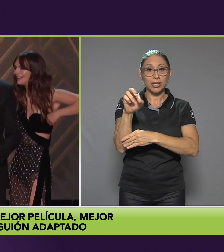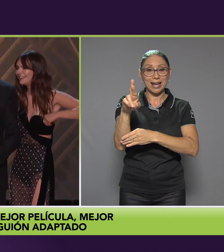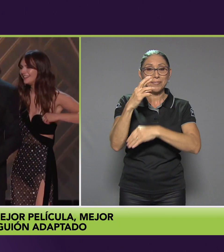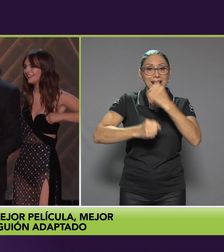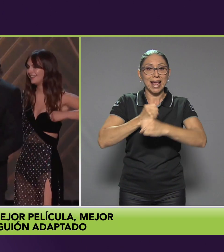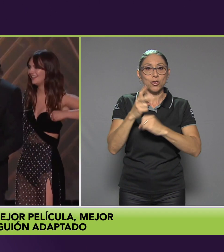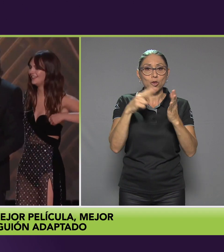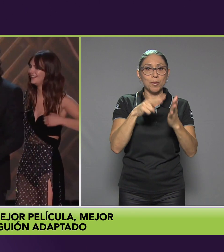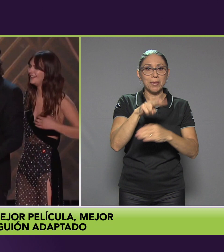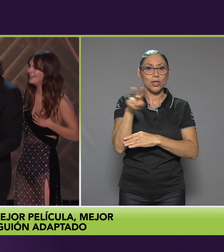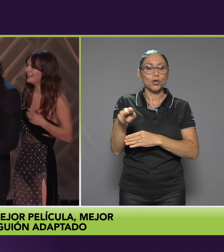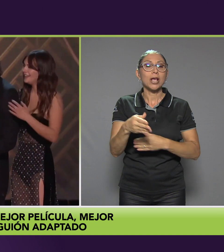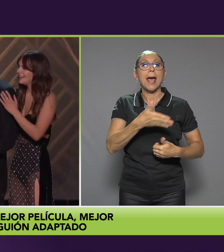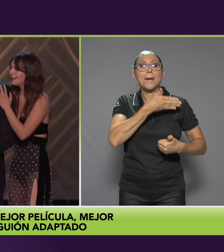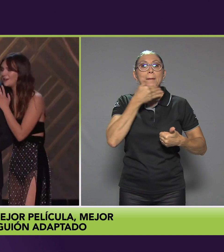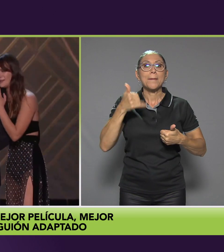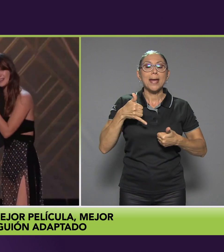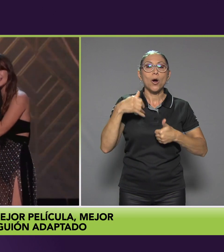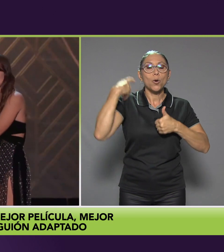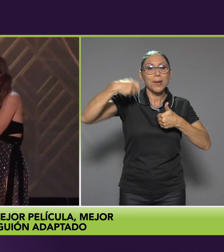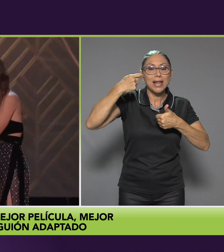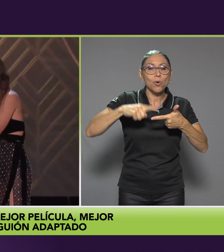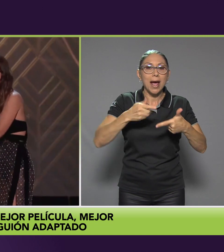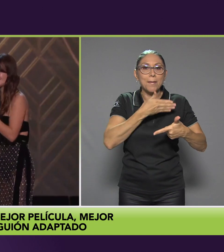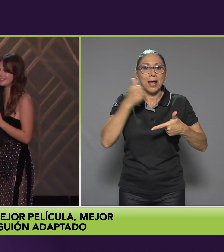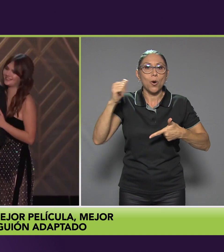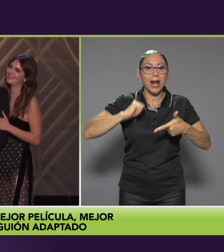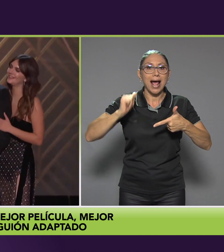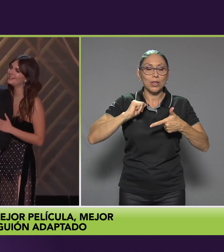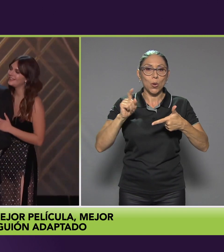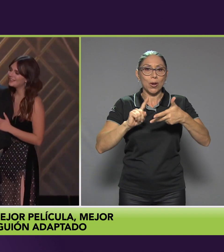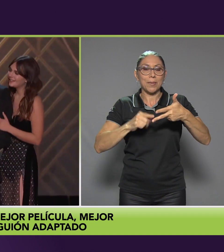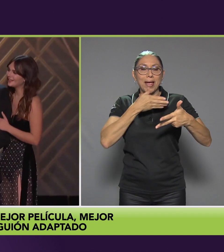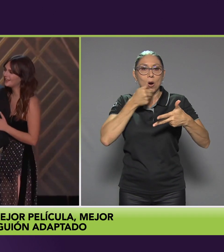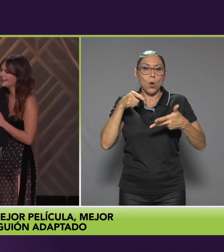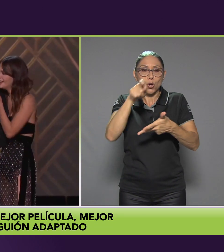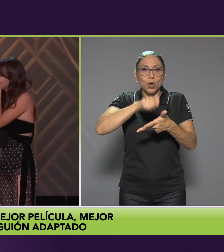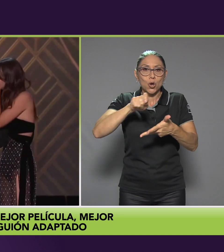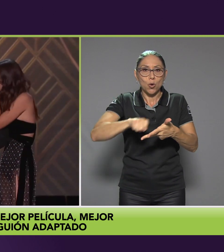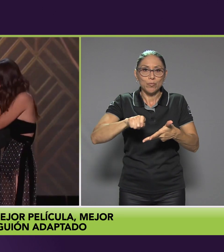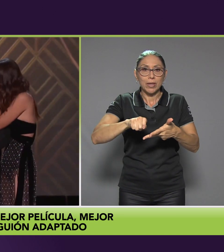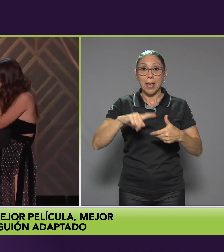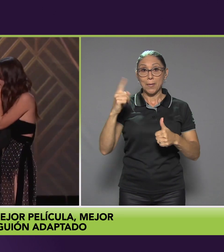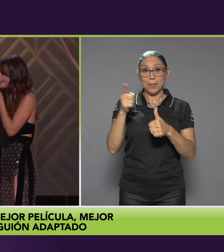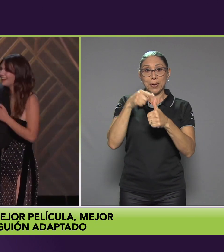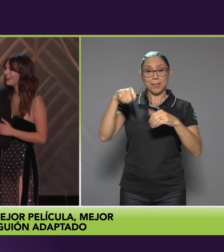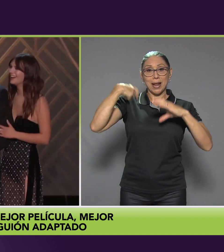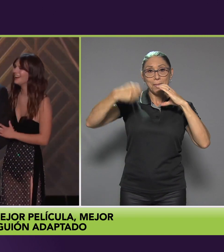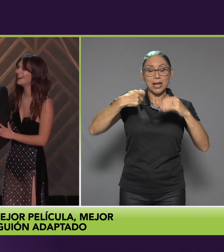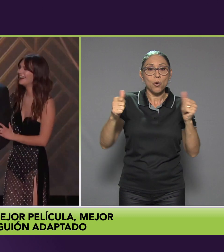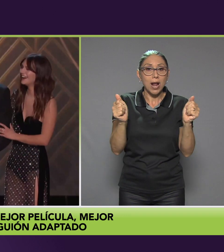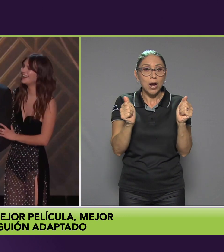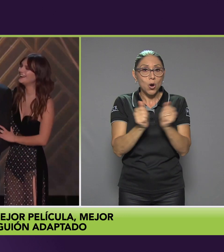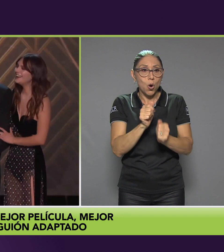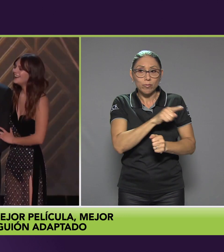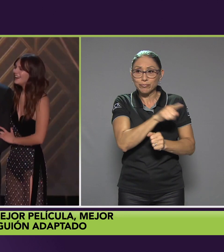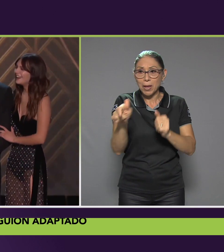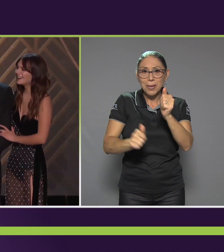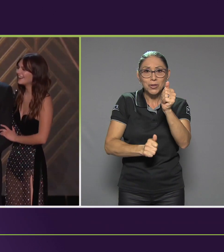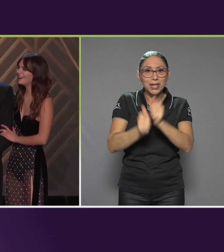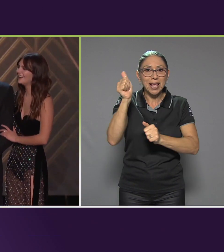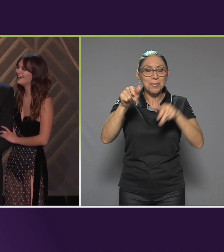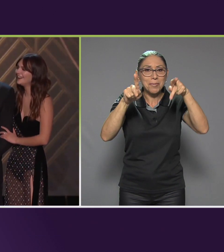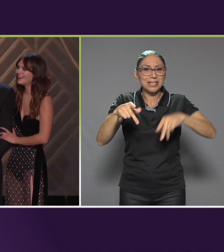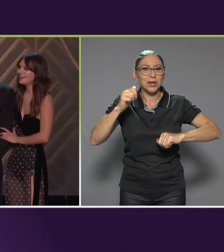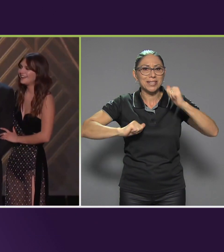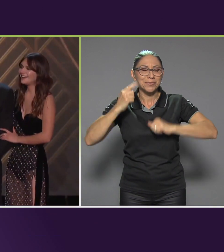Mejor Película, Mejor Actor de Reparto y Mejor Guion Adaptado, convirtiéndose en la primera película con un elenco mayoritariamente sordo en